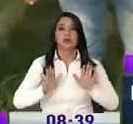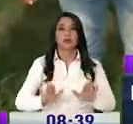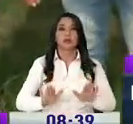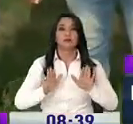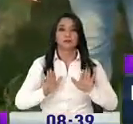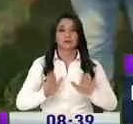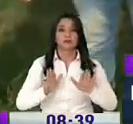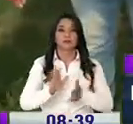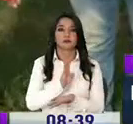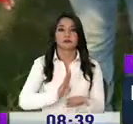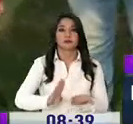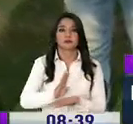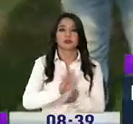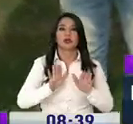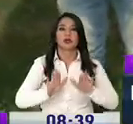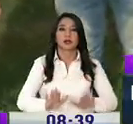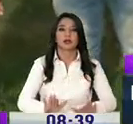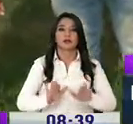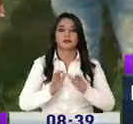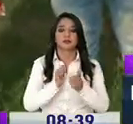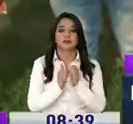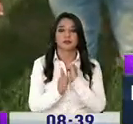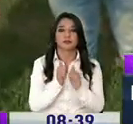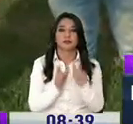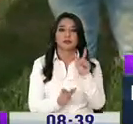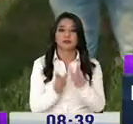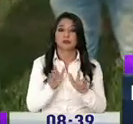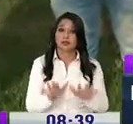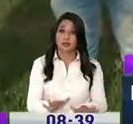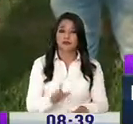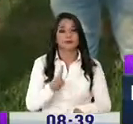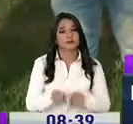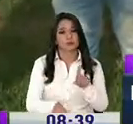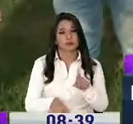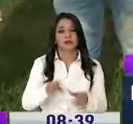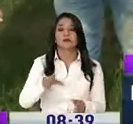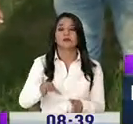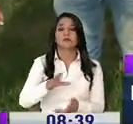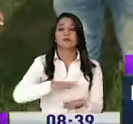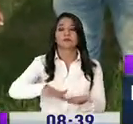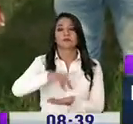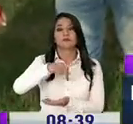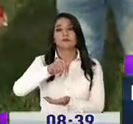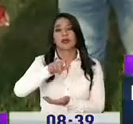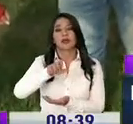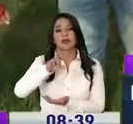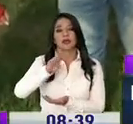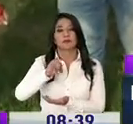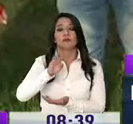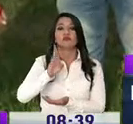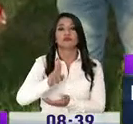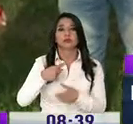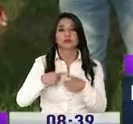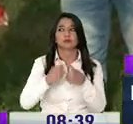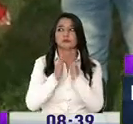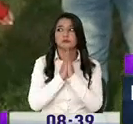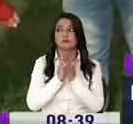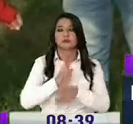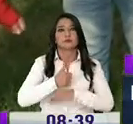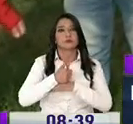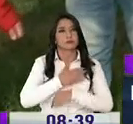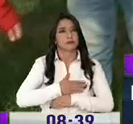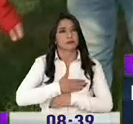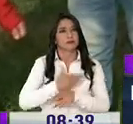en las que tiene que hacer deporte aquí los moradores de Ciudad Palermo, en el sur de la capital. Hacemos un llamado a las